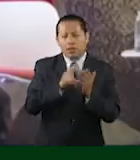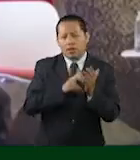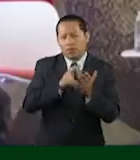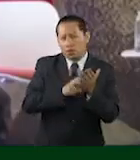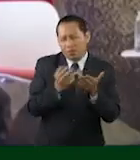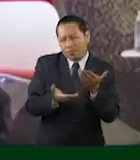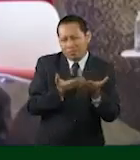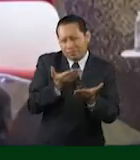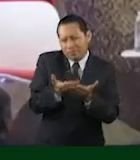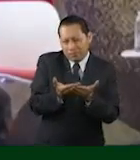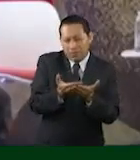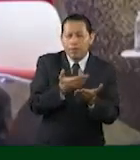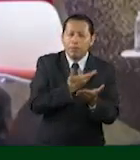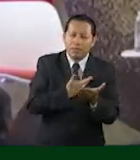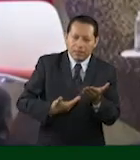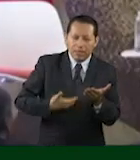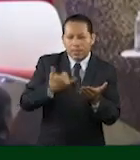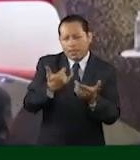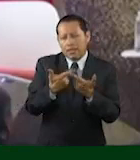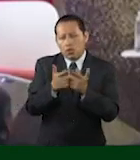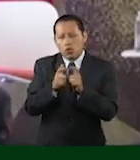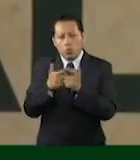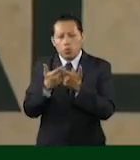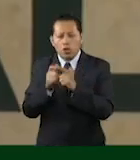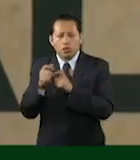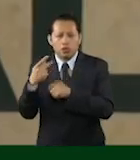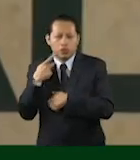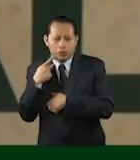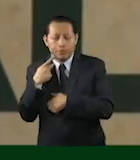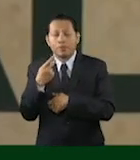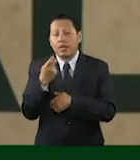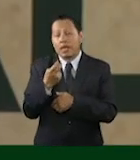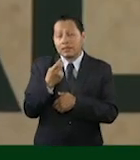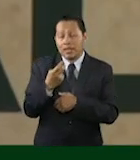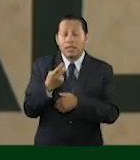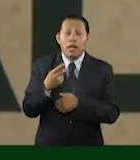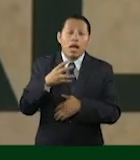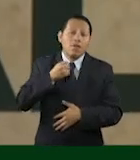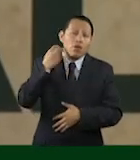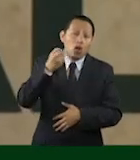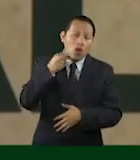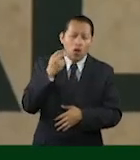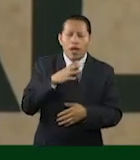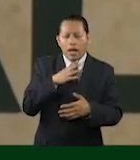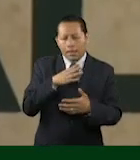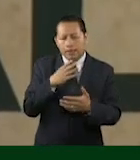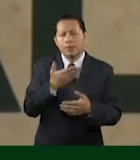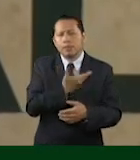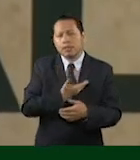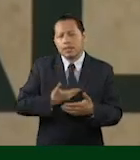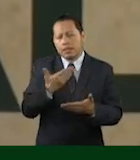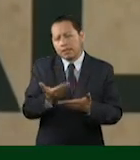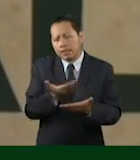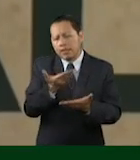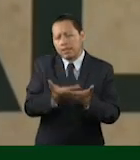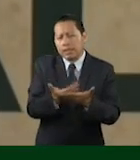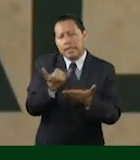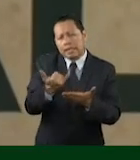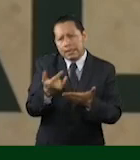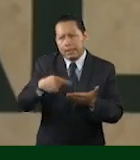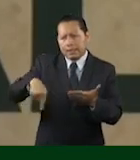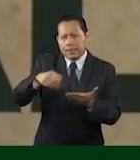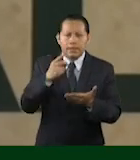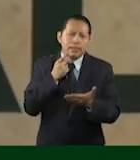propuestas por el Ejecutivo Federal y los grupos parlamentarios. En este foro se analizaron las iniciativas del Ejecutivo Federal y los